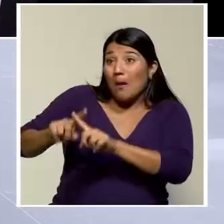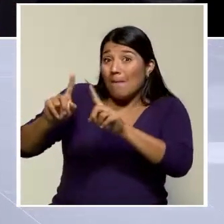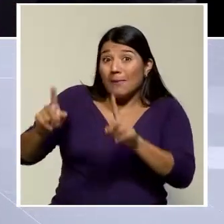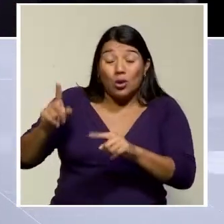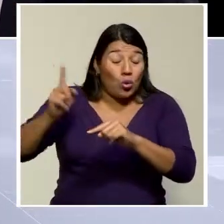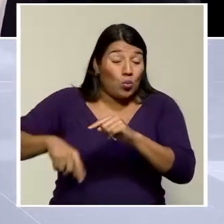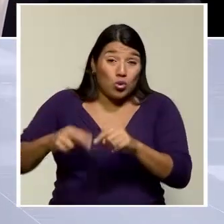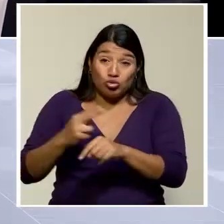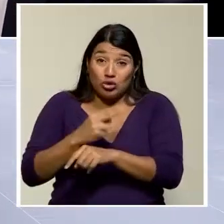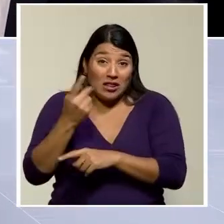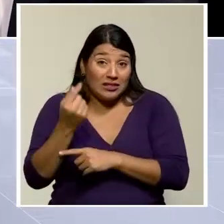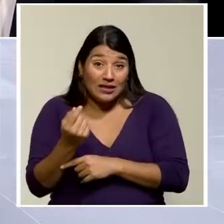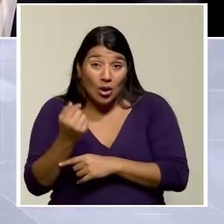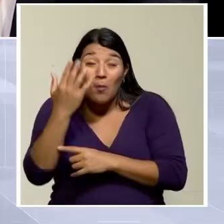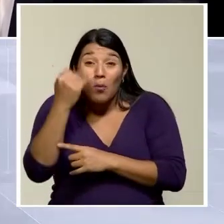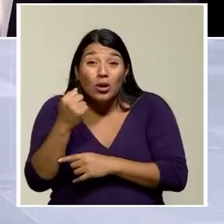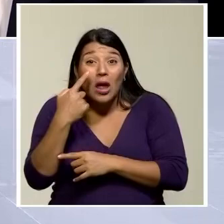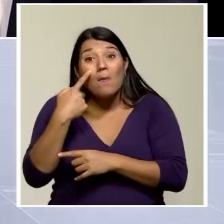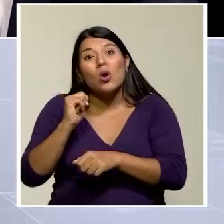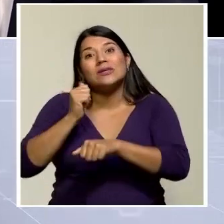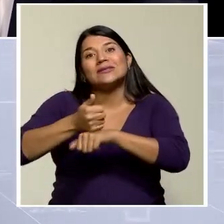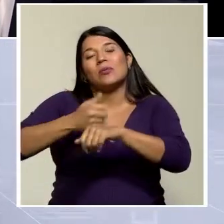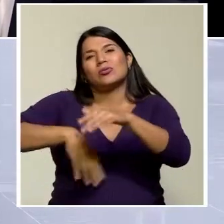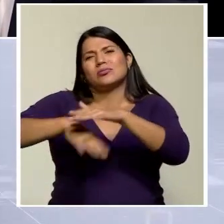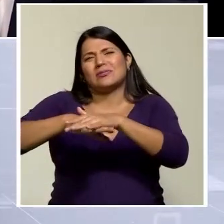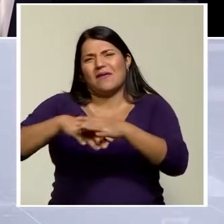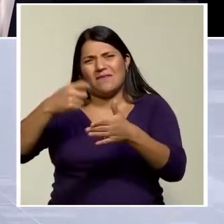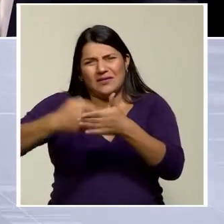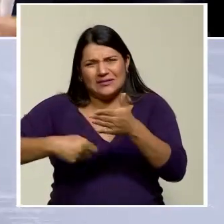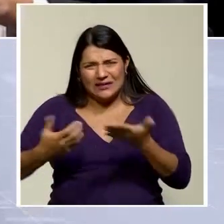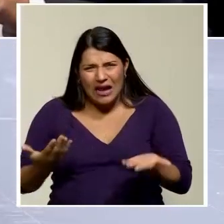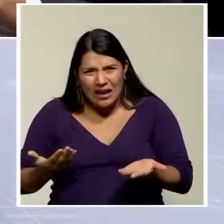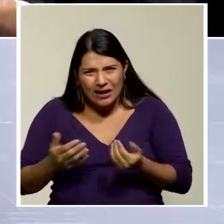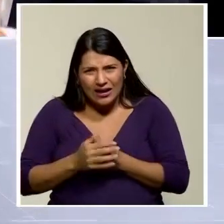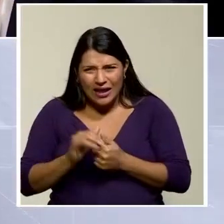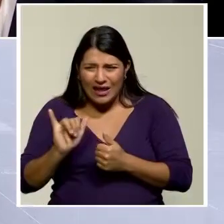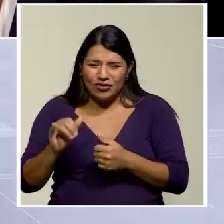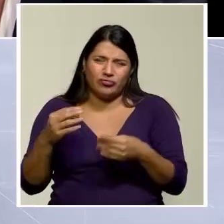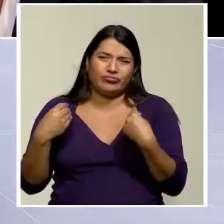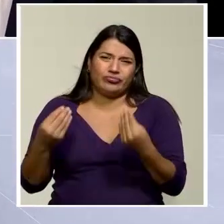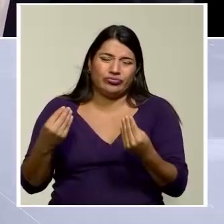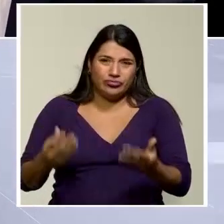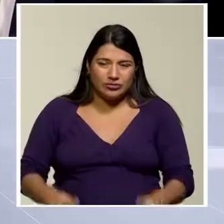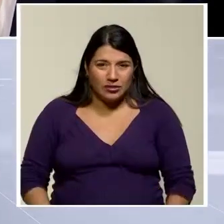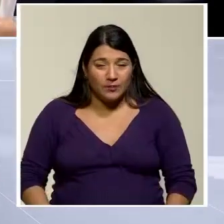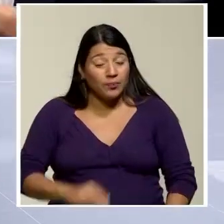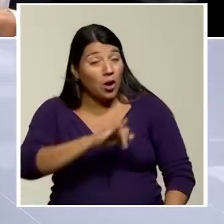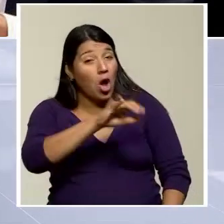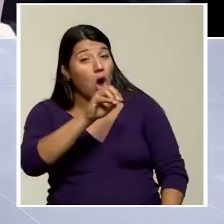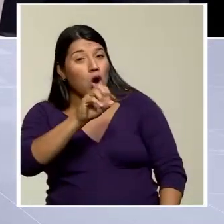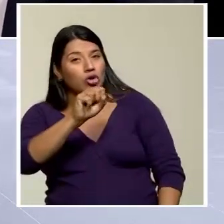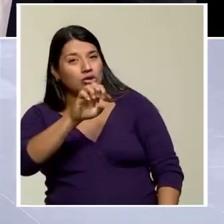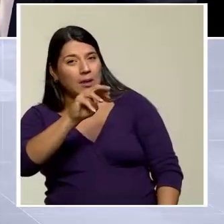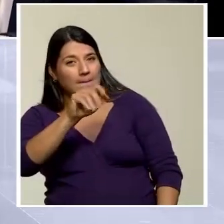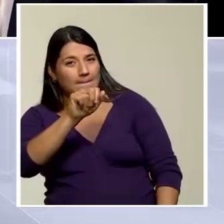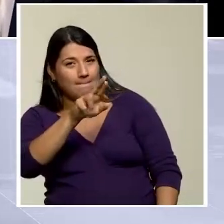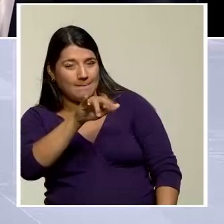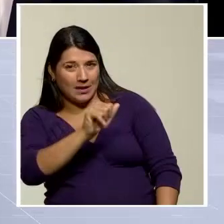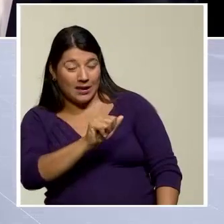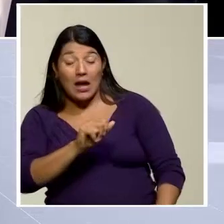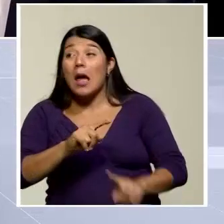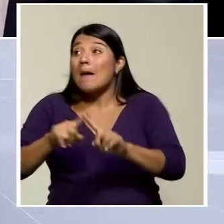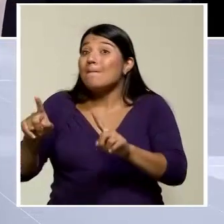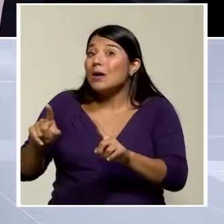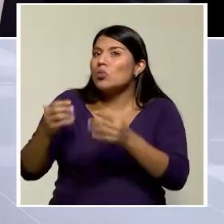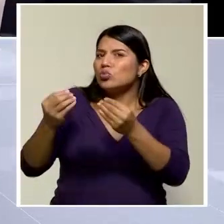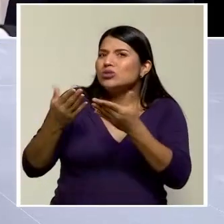van a poder ejecutar por los topes de la regla fiscal a la inversión. Eso es un disparo al pie, eso es un absurdo. Bueno, entonces, don José María, sí hay cosas que podríamos hacer